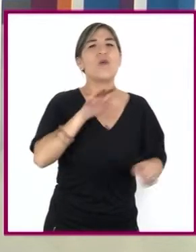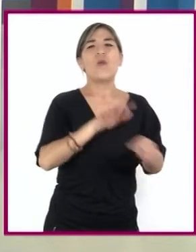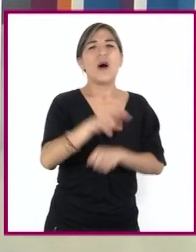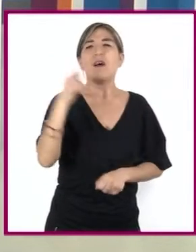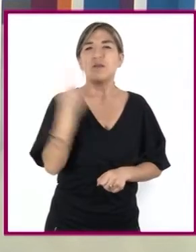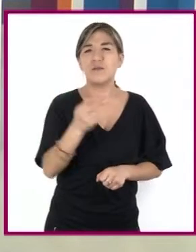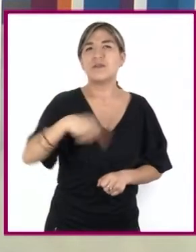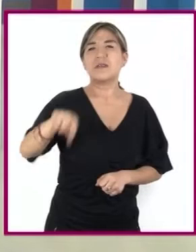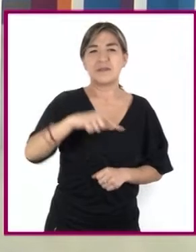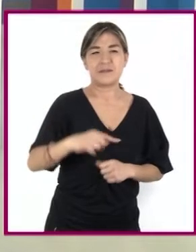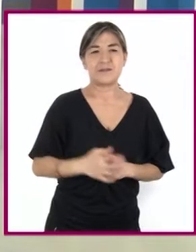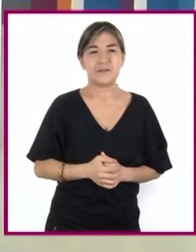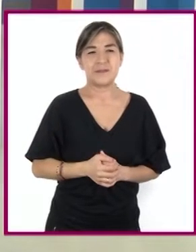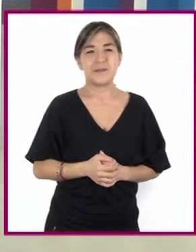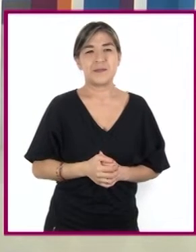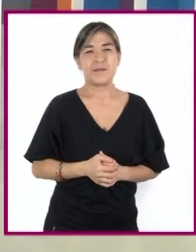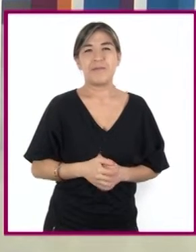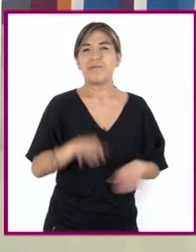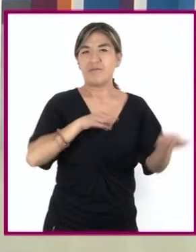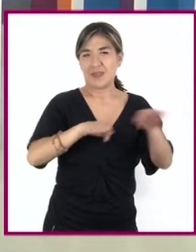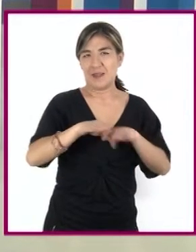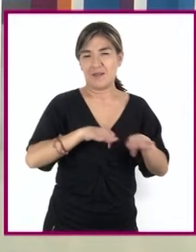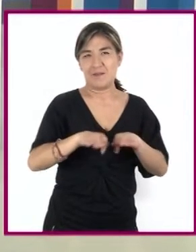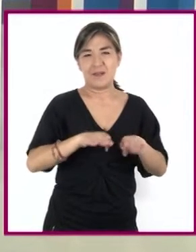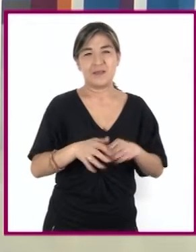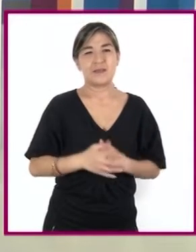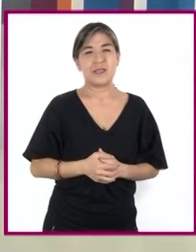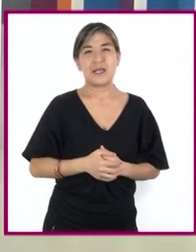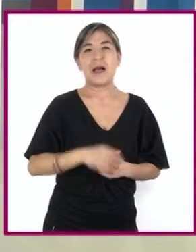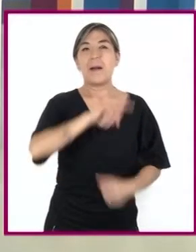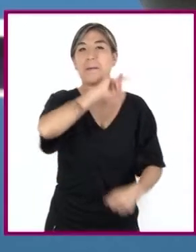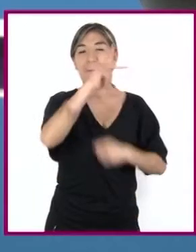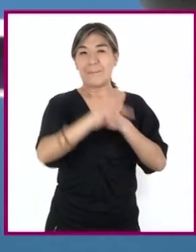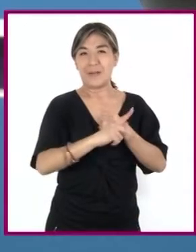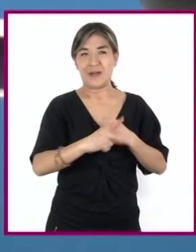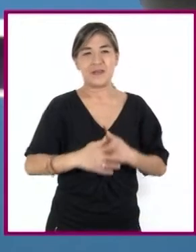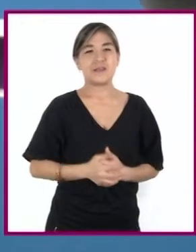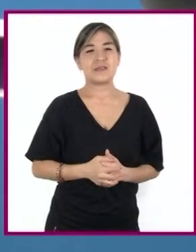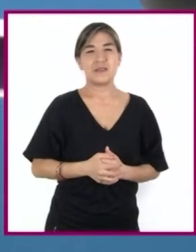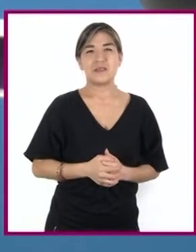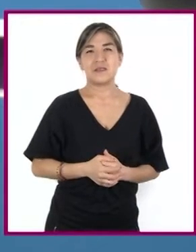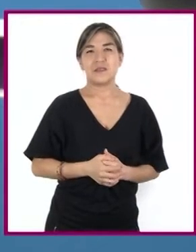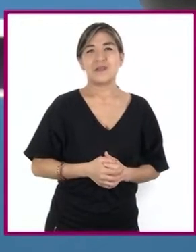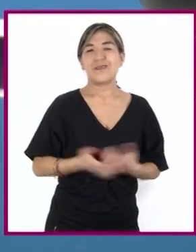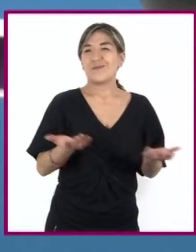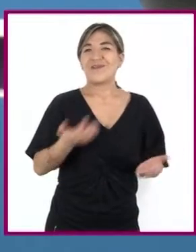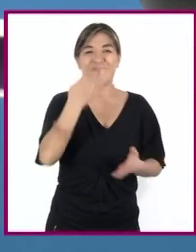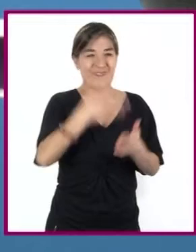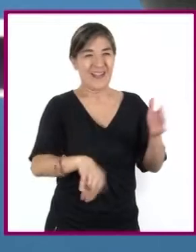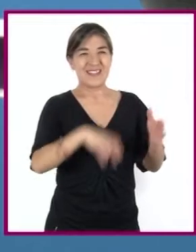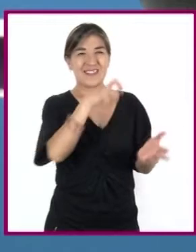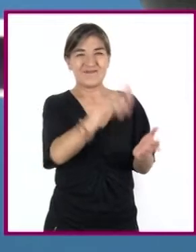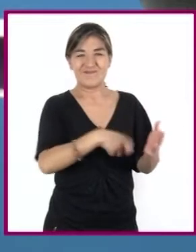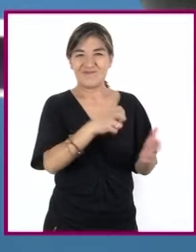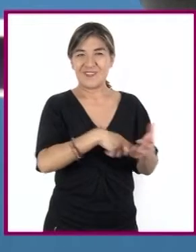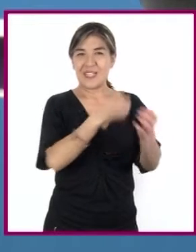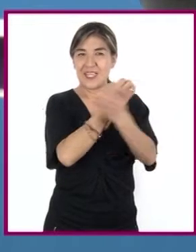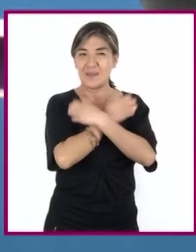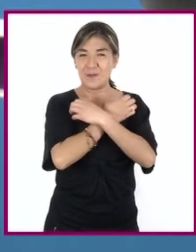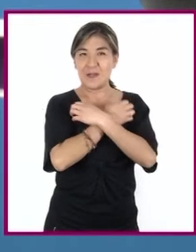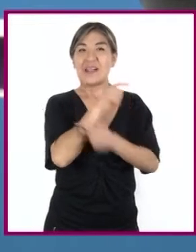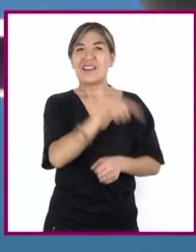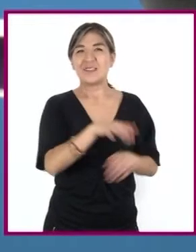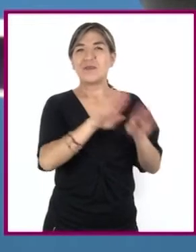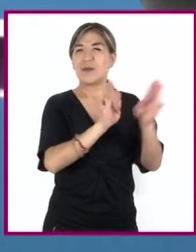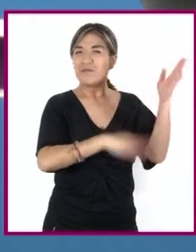de las cuales es, sin duda, la del trabajo. En los países no civilizados es necesario, creo